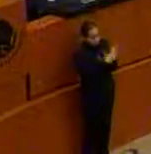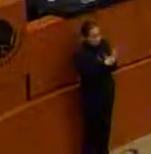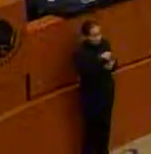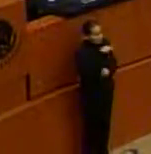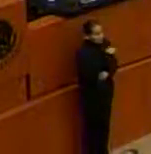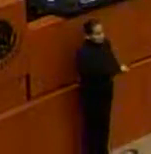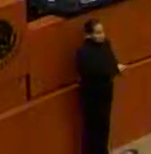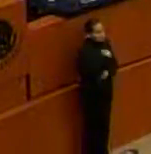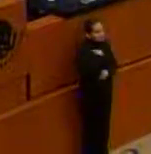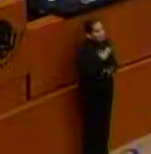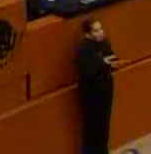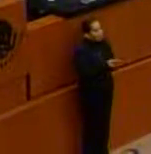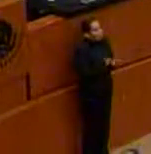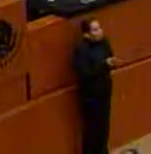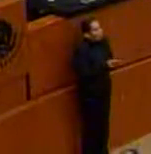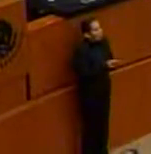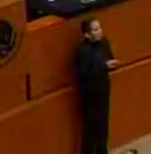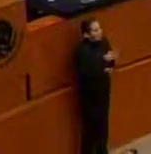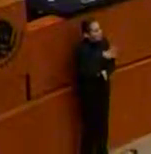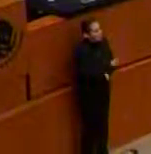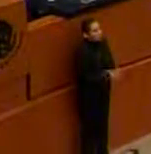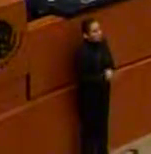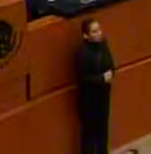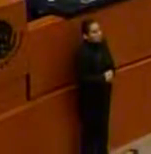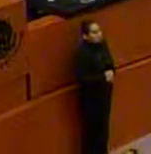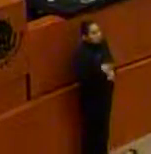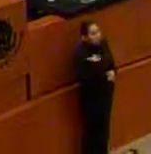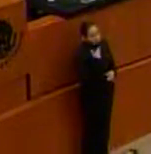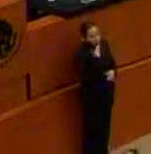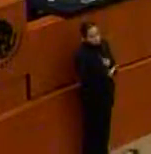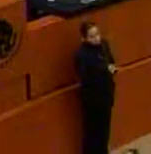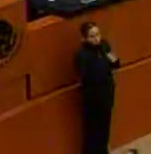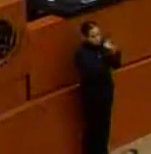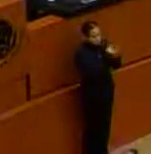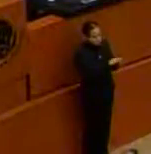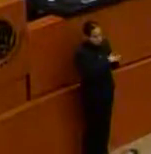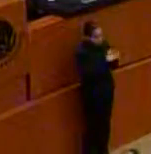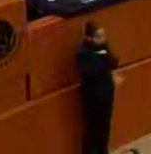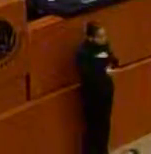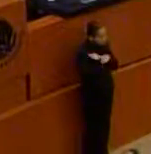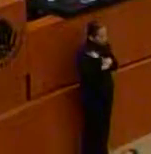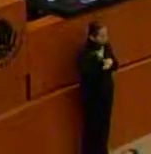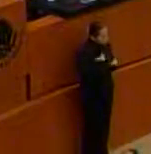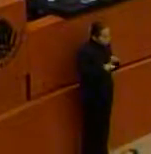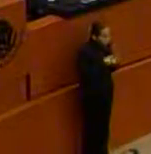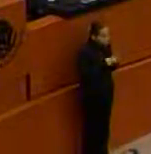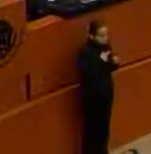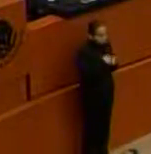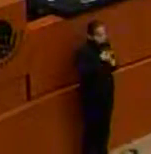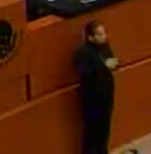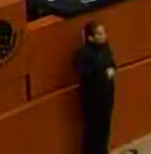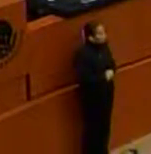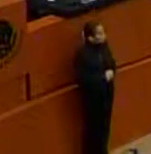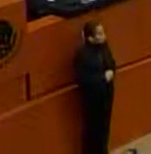En Escocia está la famosa Fundación Jimmy Wright, que ha emitido un informe muy interesante que les